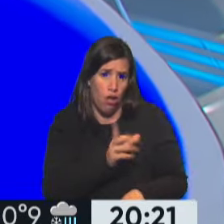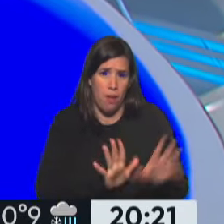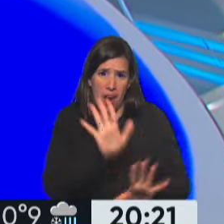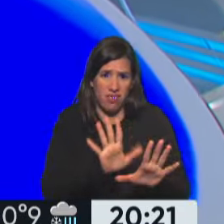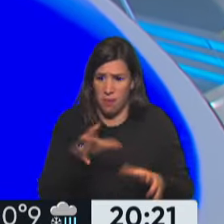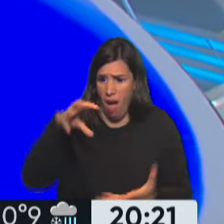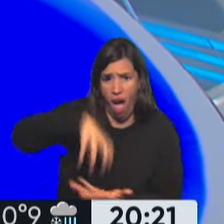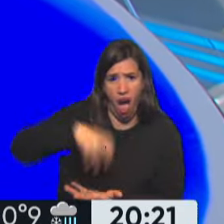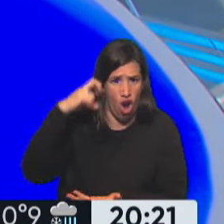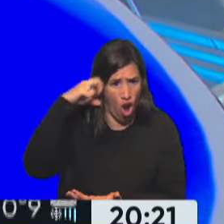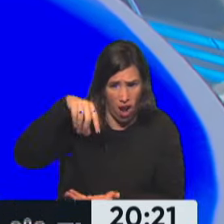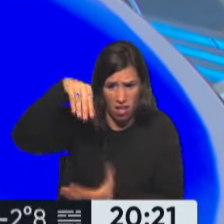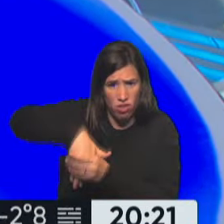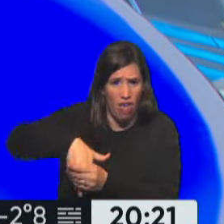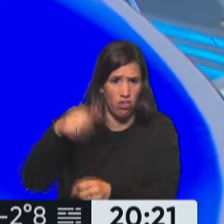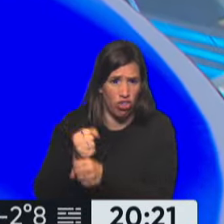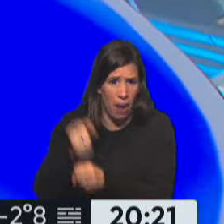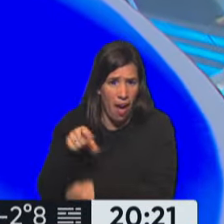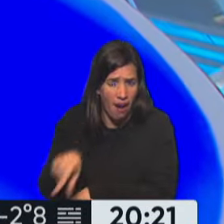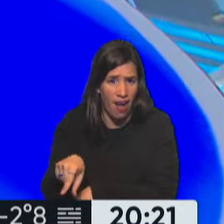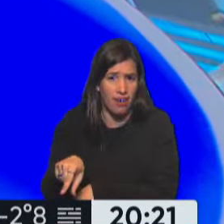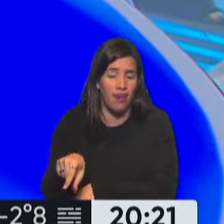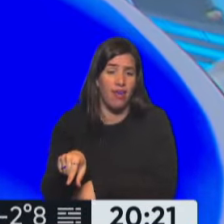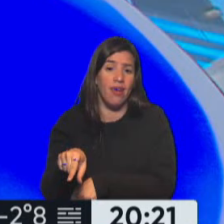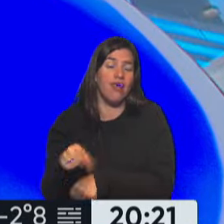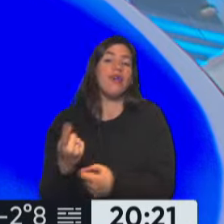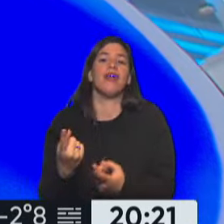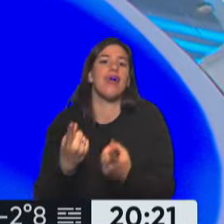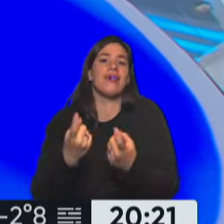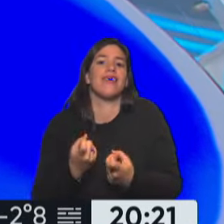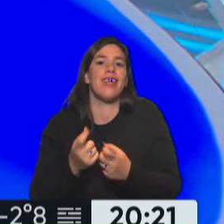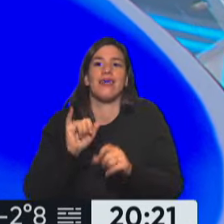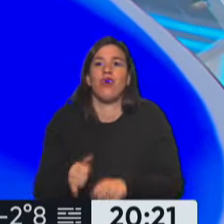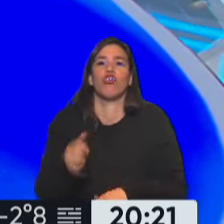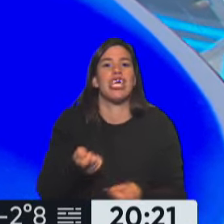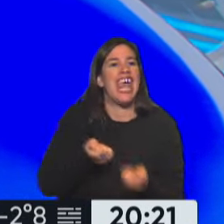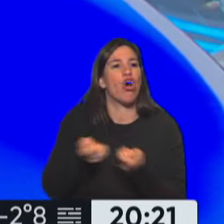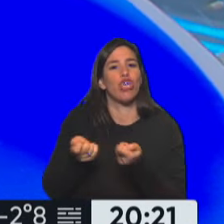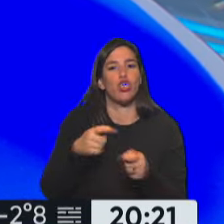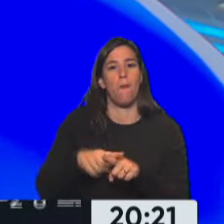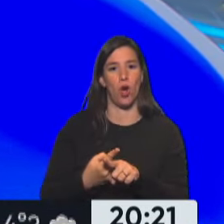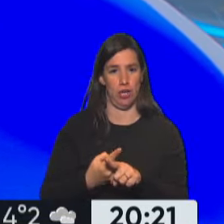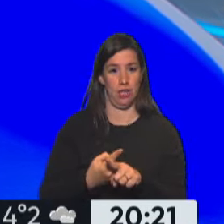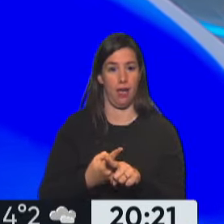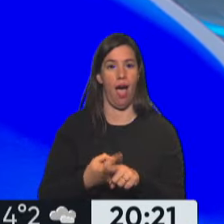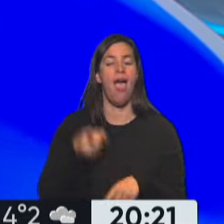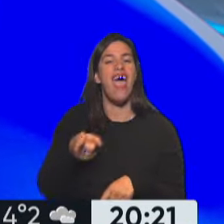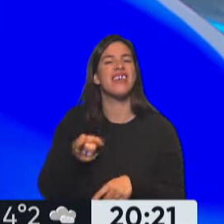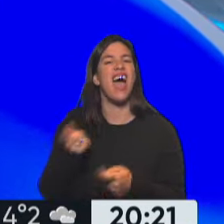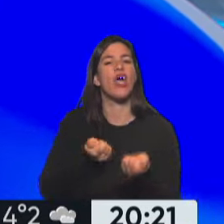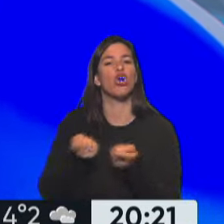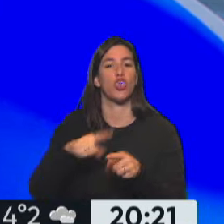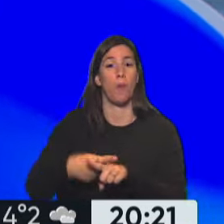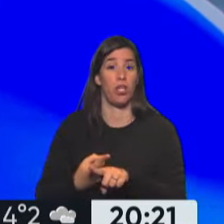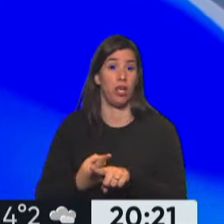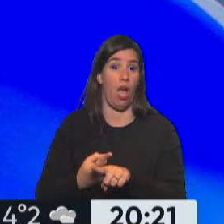requieren de trabajo legislativo que pone en primer plano a la negociación política esa negociación que el